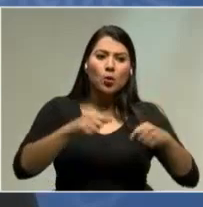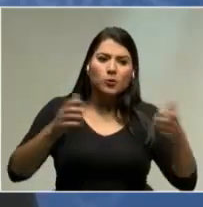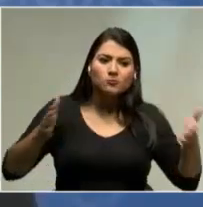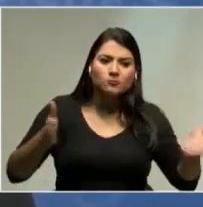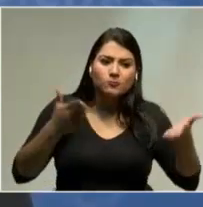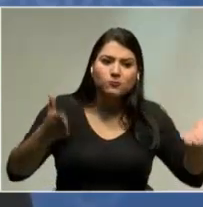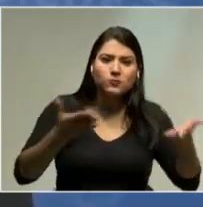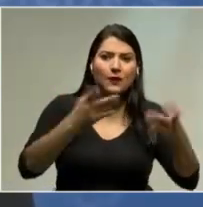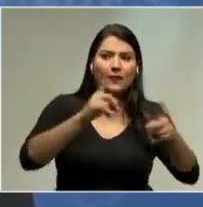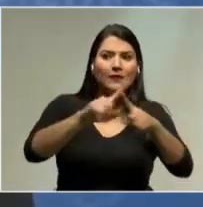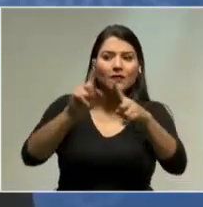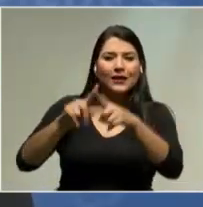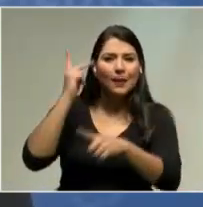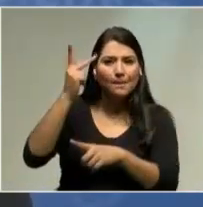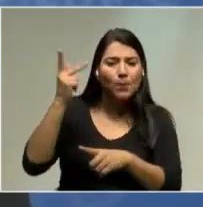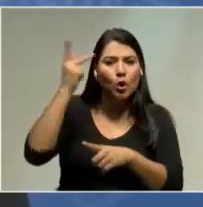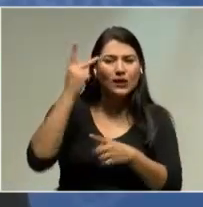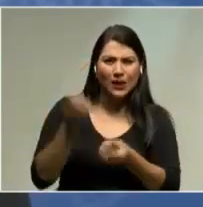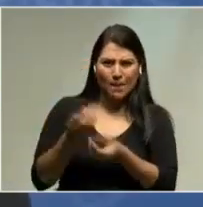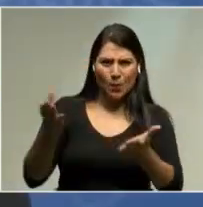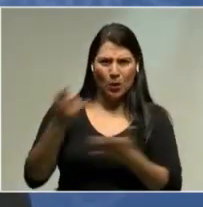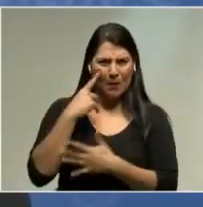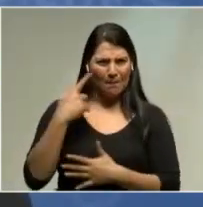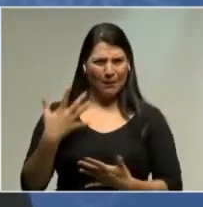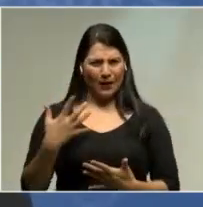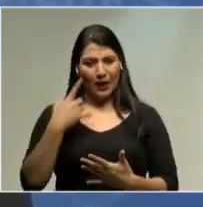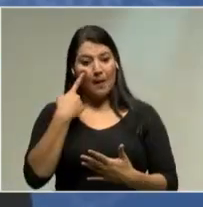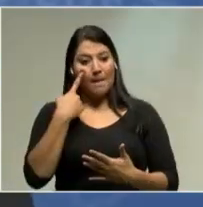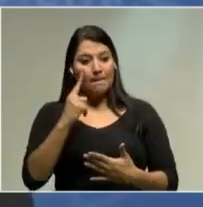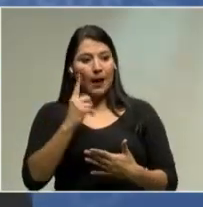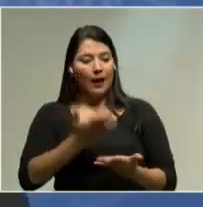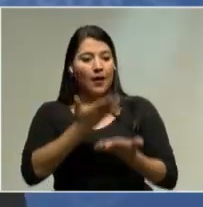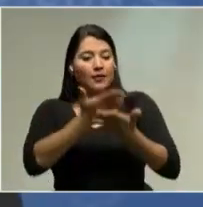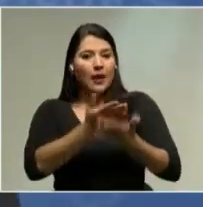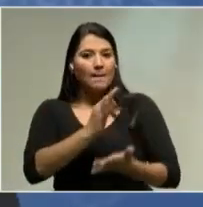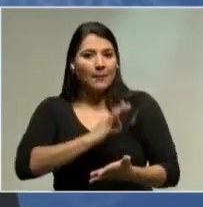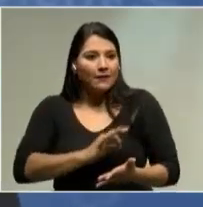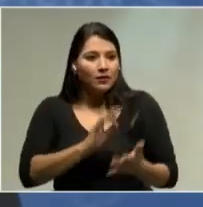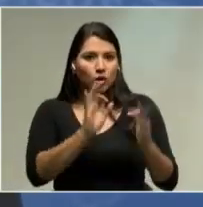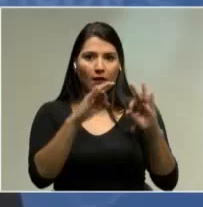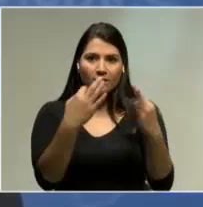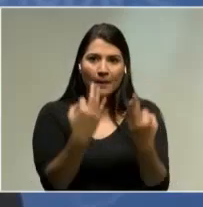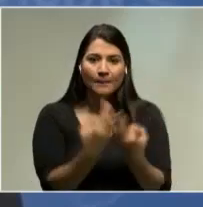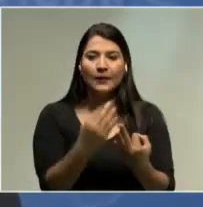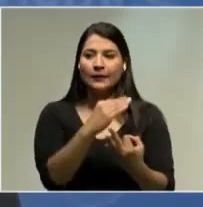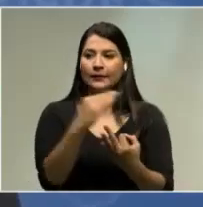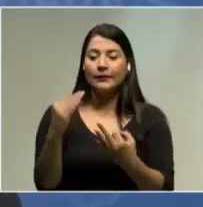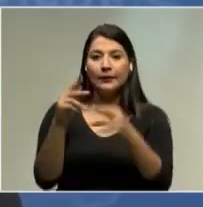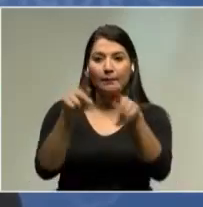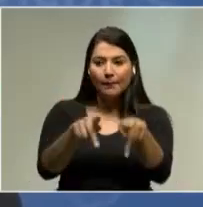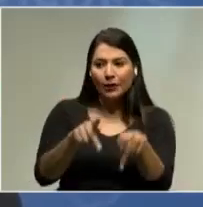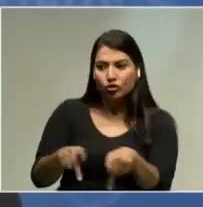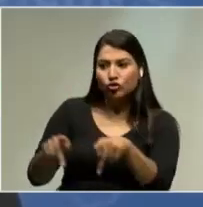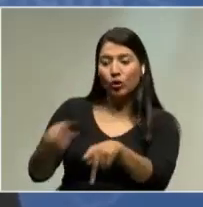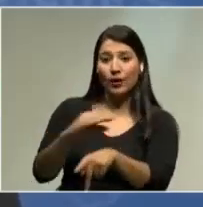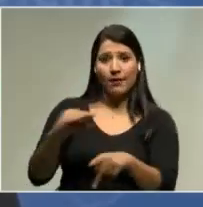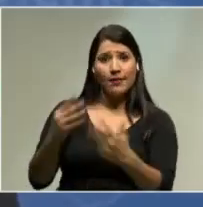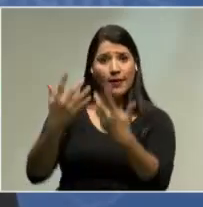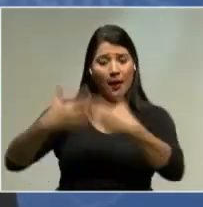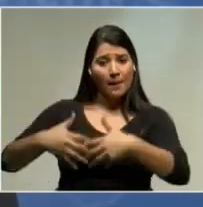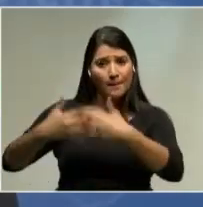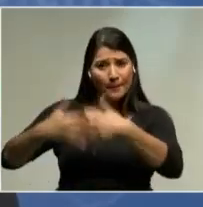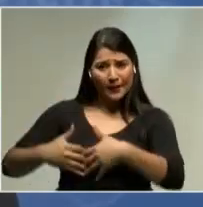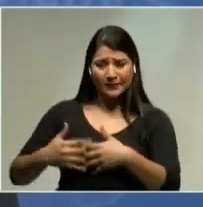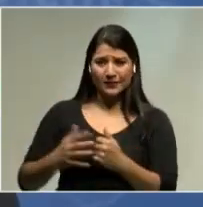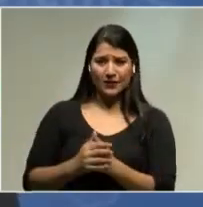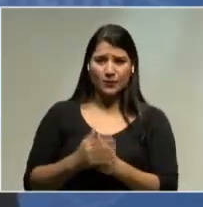política pública pues en beneficio de las familias y de las personas y de las empresas,